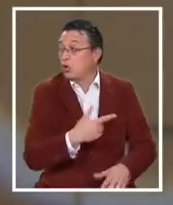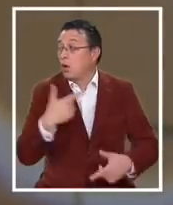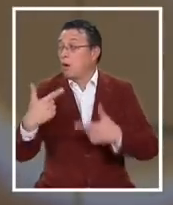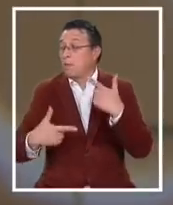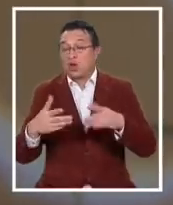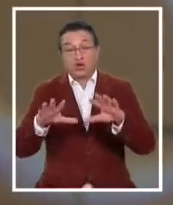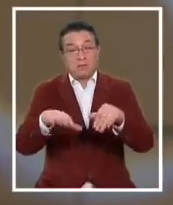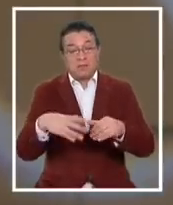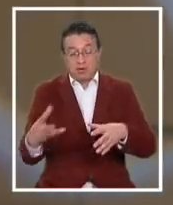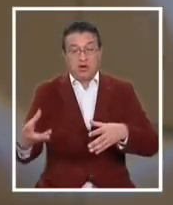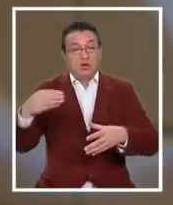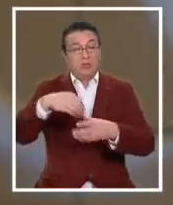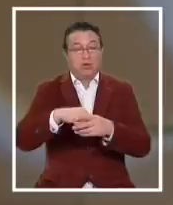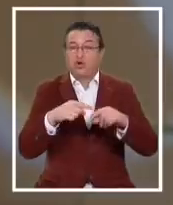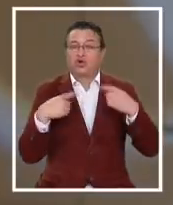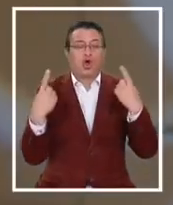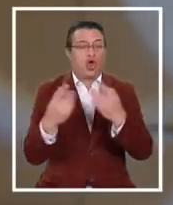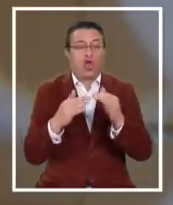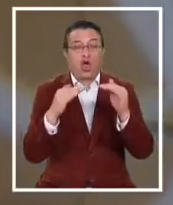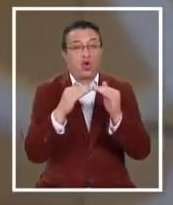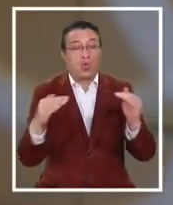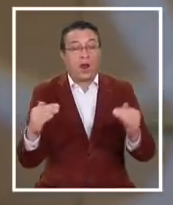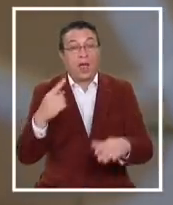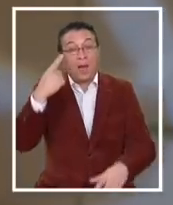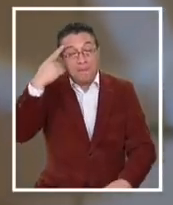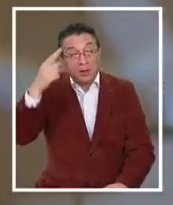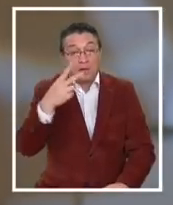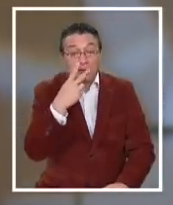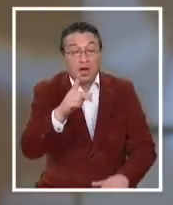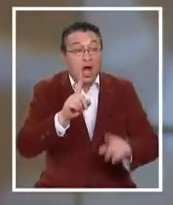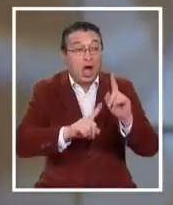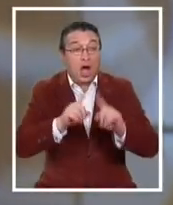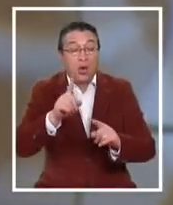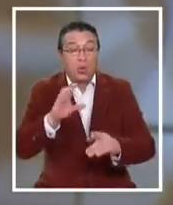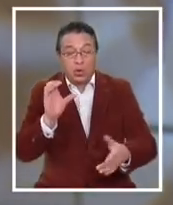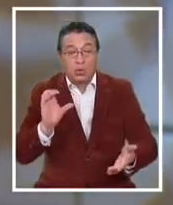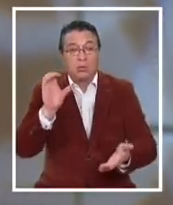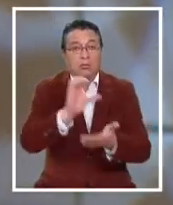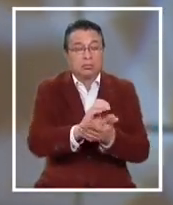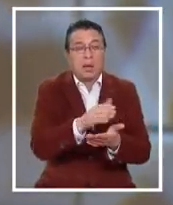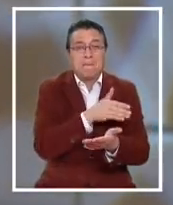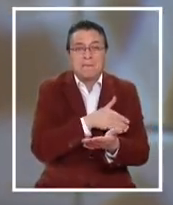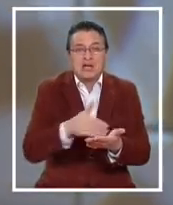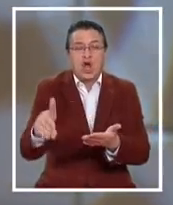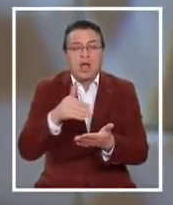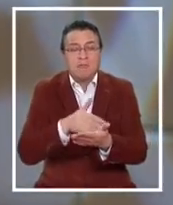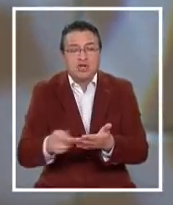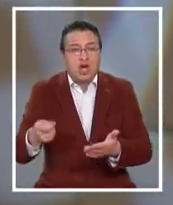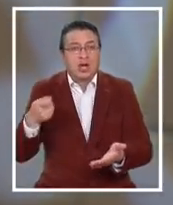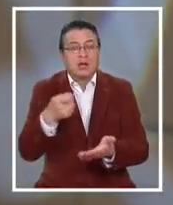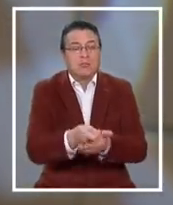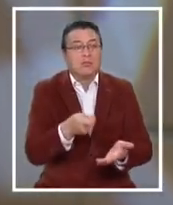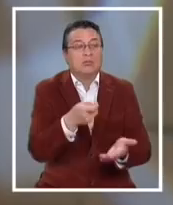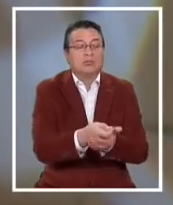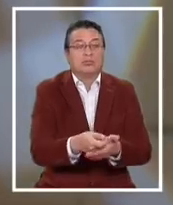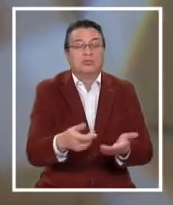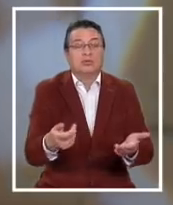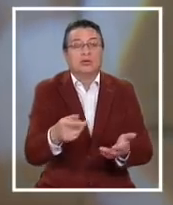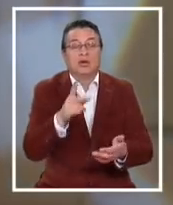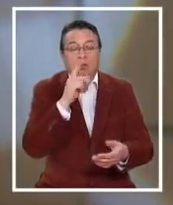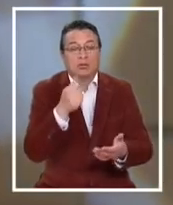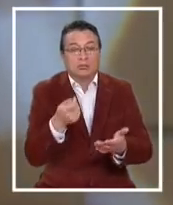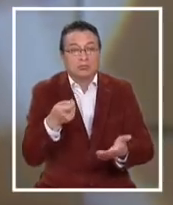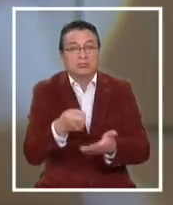saco, cuando se dicen son todos iguales, pero al final uno ve que hay algunos que reciben millones de pesos como,